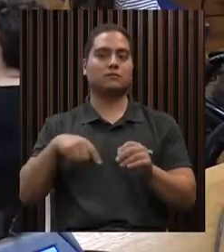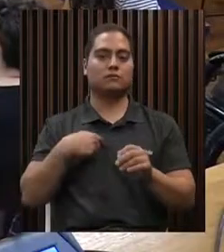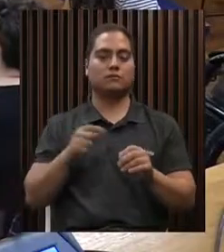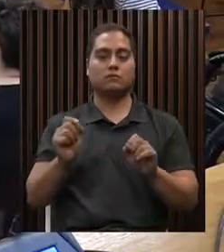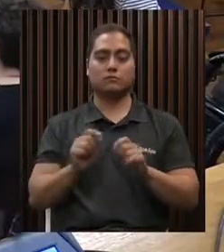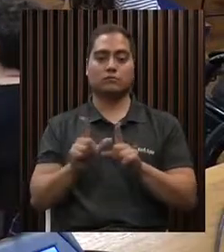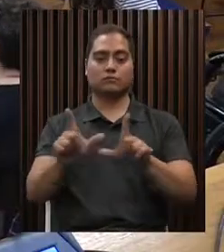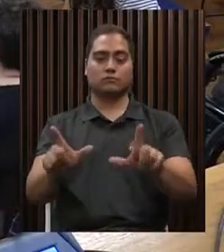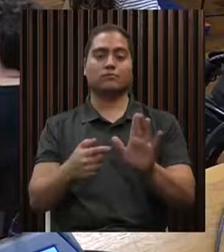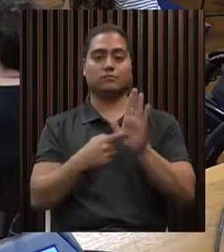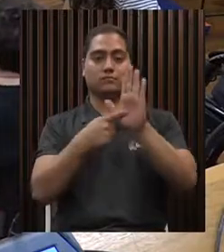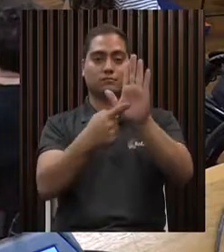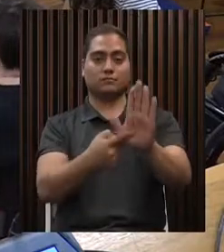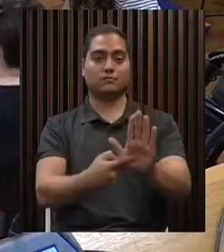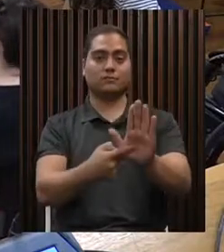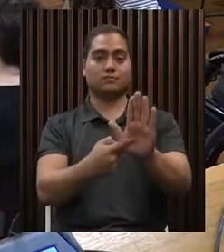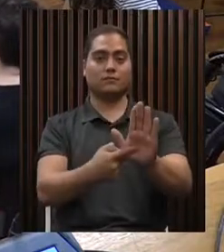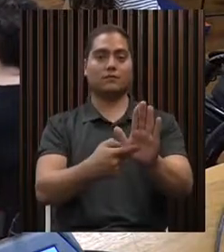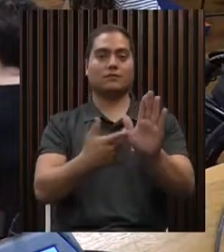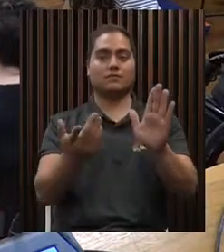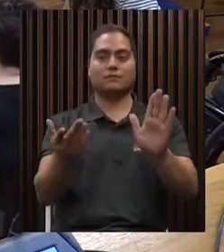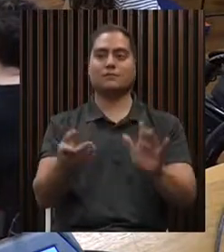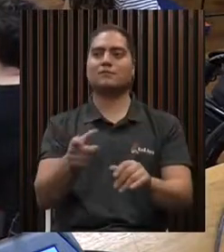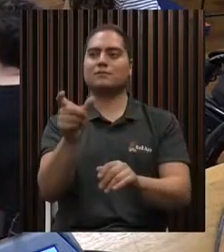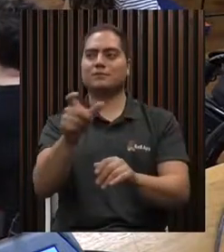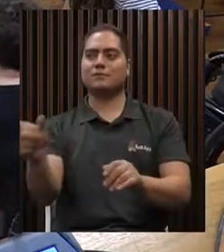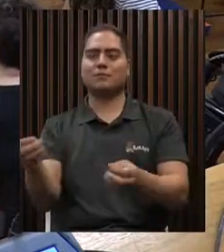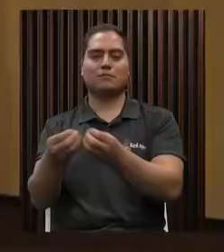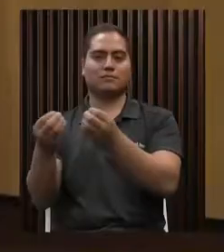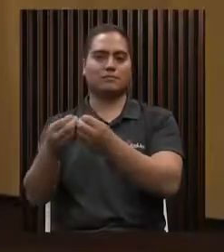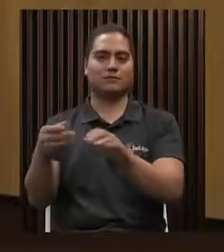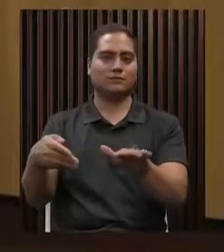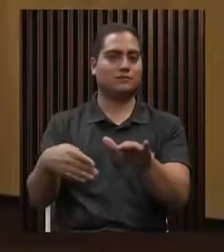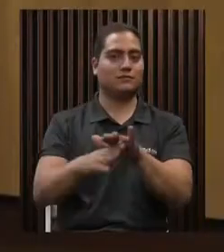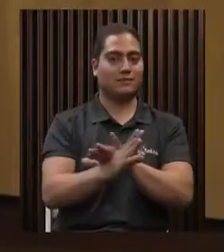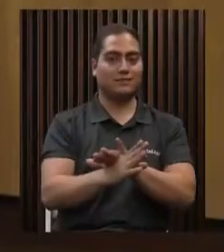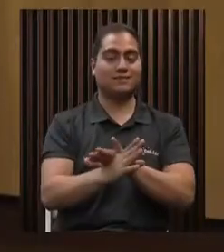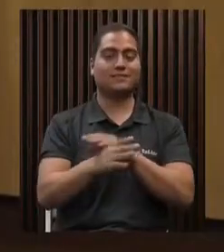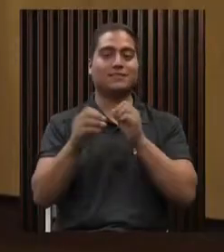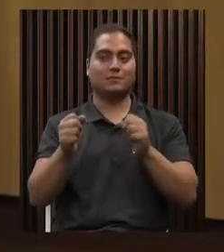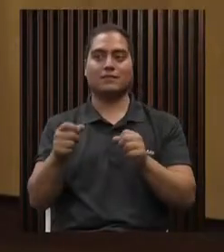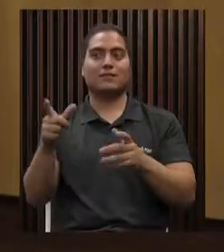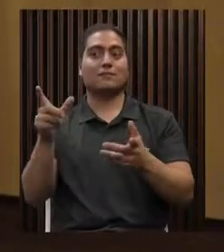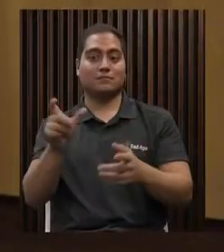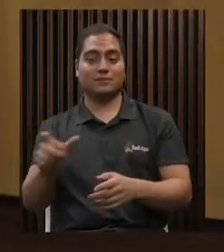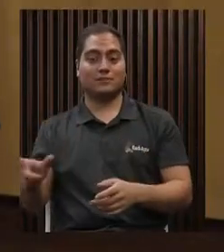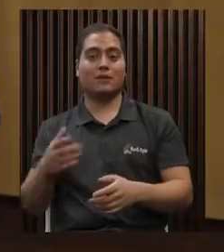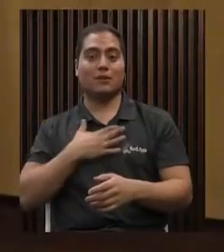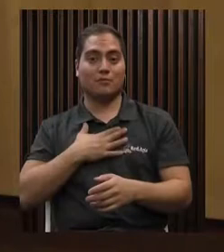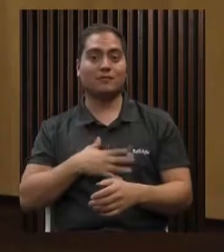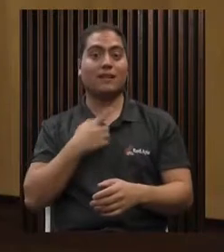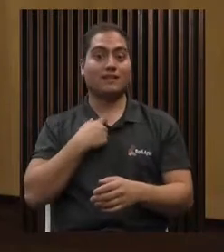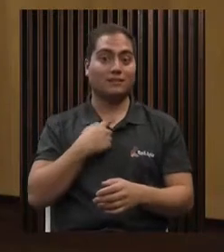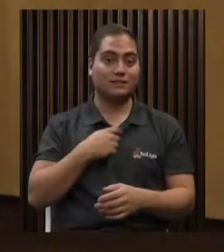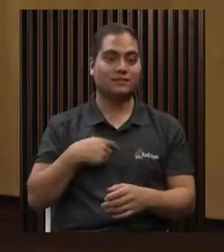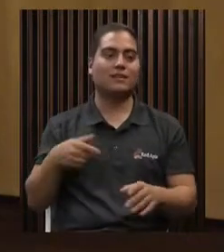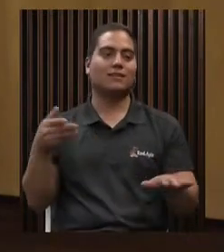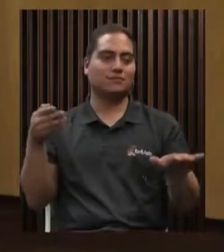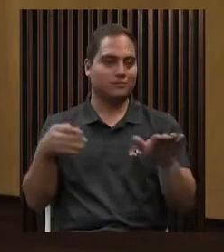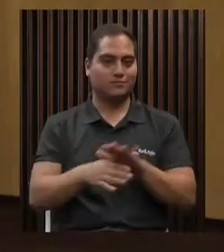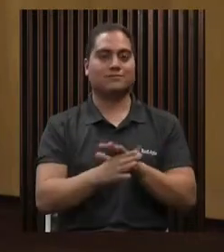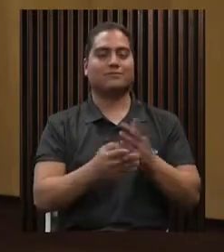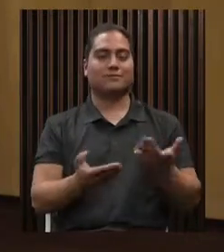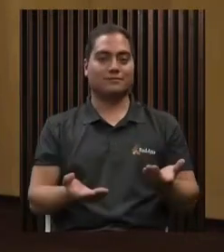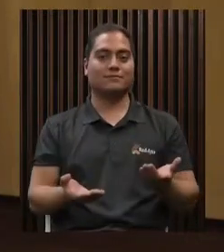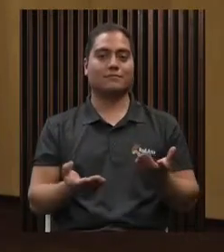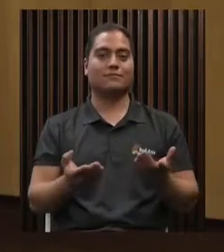en que implica que sea accesible para muchas personas y para personas que en realidad desean estar ahí desde el punto de vista de lo que es el mundo creativo. Hay que